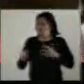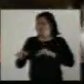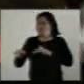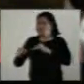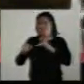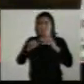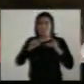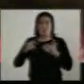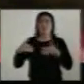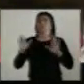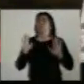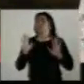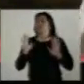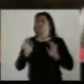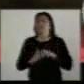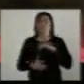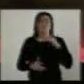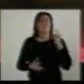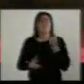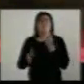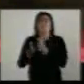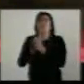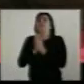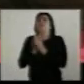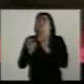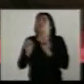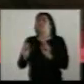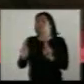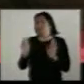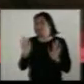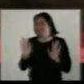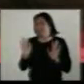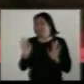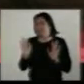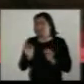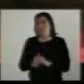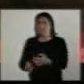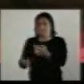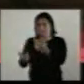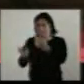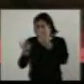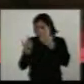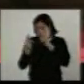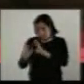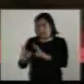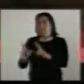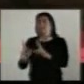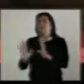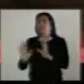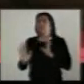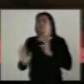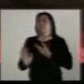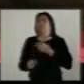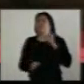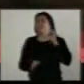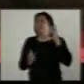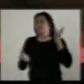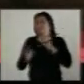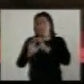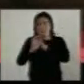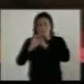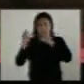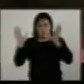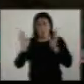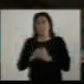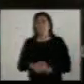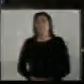somos iguales que todo el mundo y que solamente pedimos oportunidades y que se respeten nuestros derechos, nada